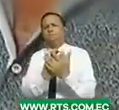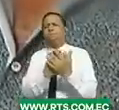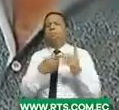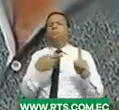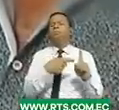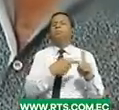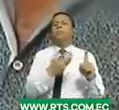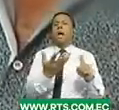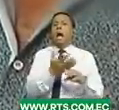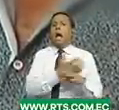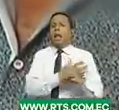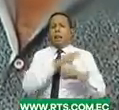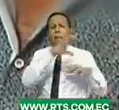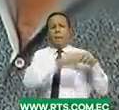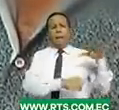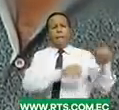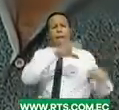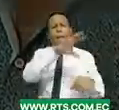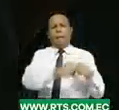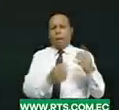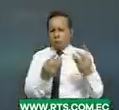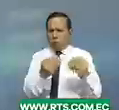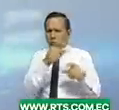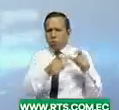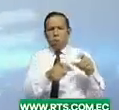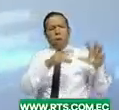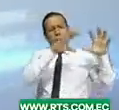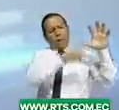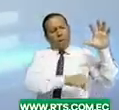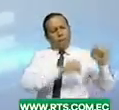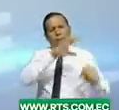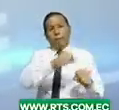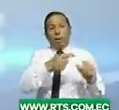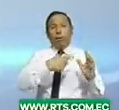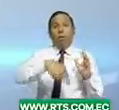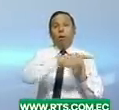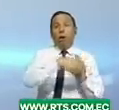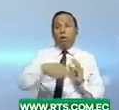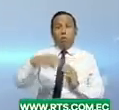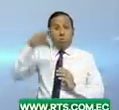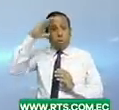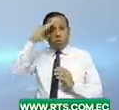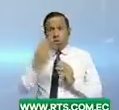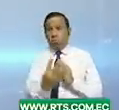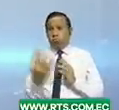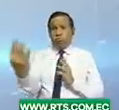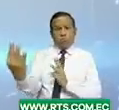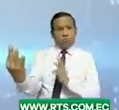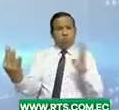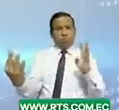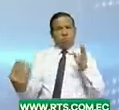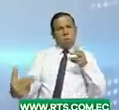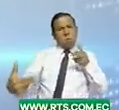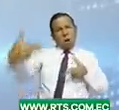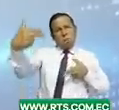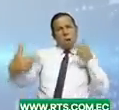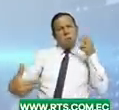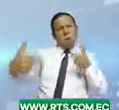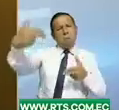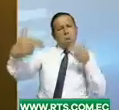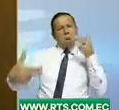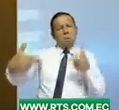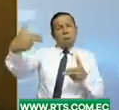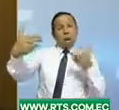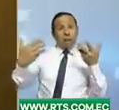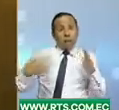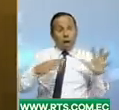arrestadas varias personas. Estas se enfrentaron a tiros con los agentes. Sin embargo, tras desarrollarse la audiencia de formulación de